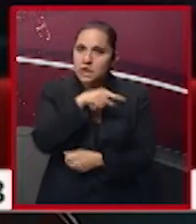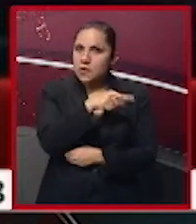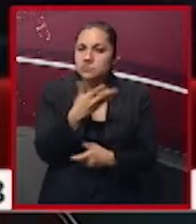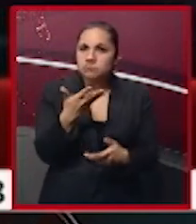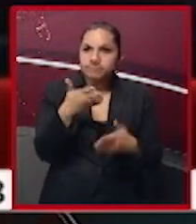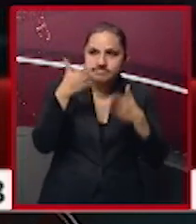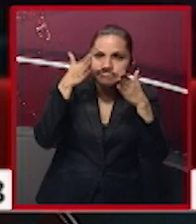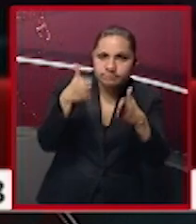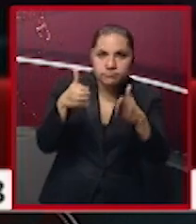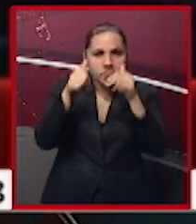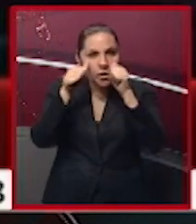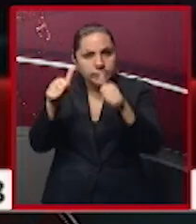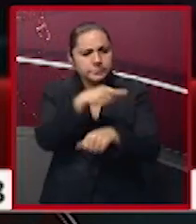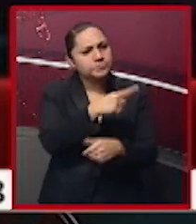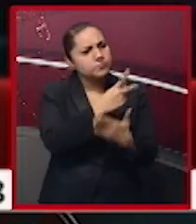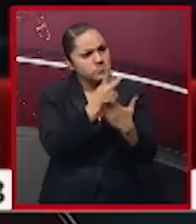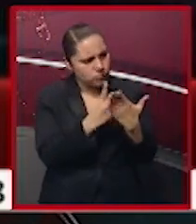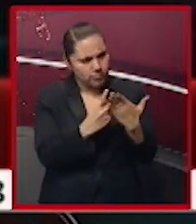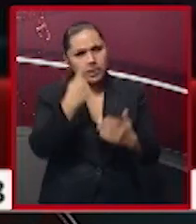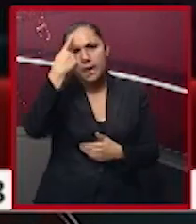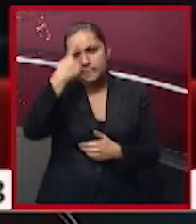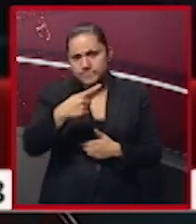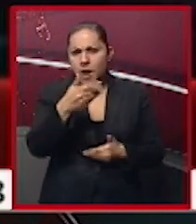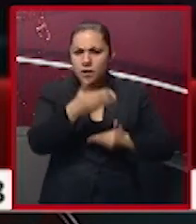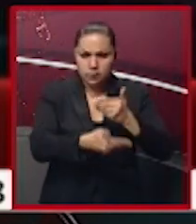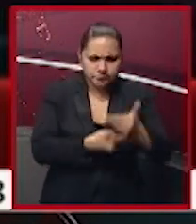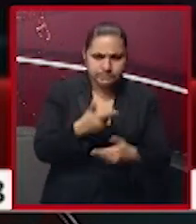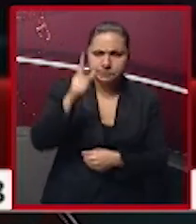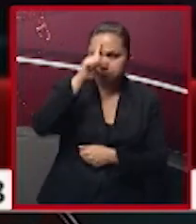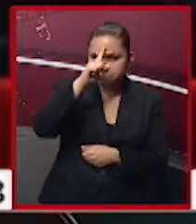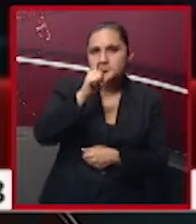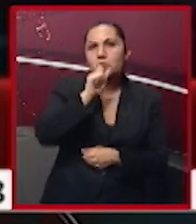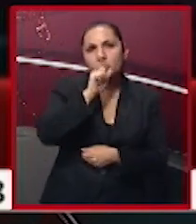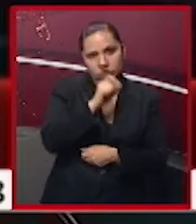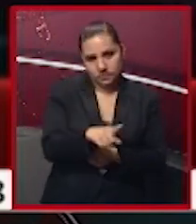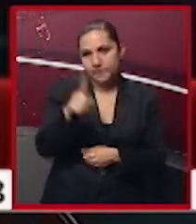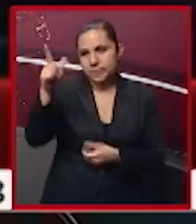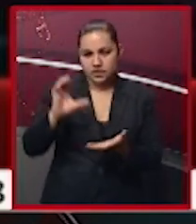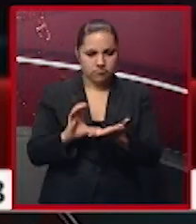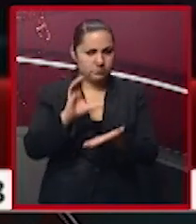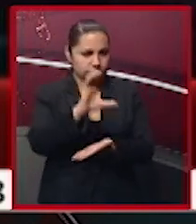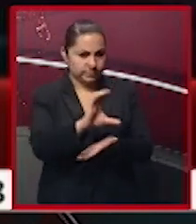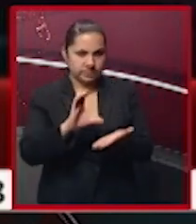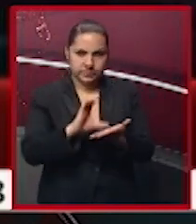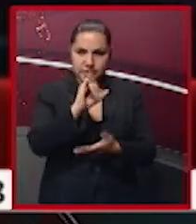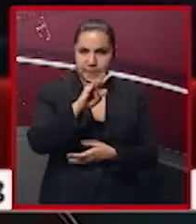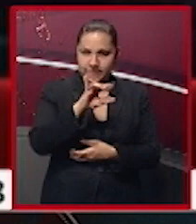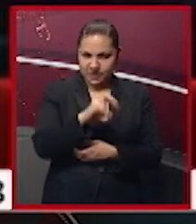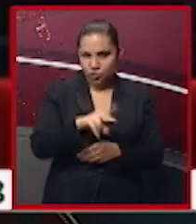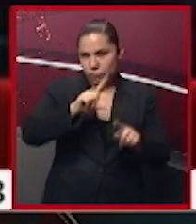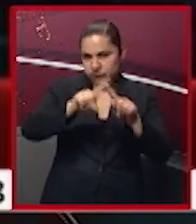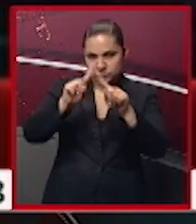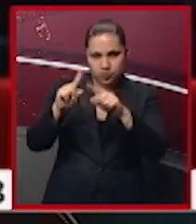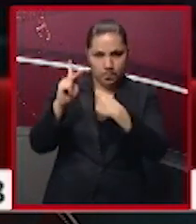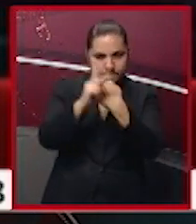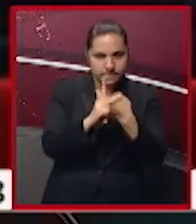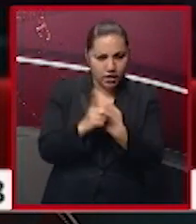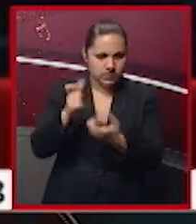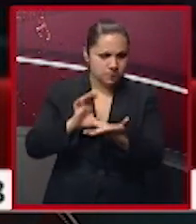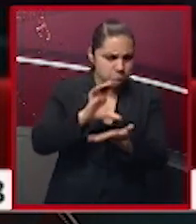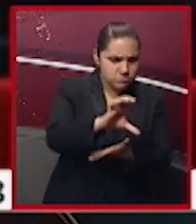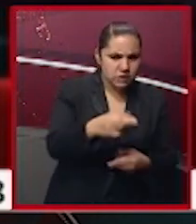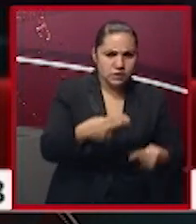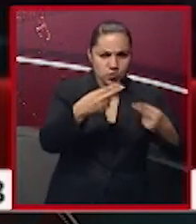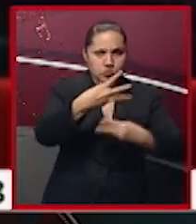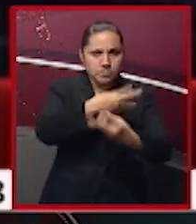tradición migratoria. Ya mencioné la inversión, vuelvo a repetir, 2,500 millones de pesos se han invertido, se